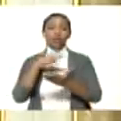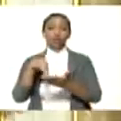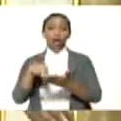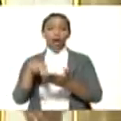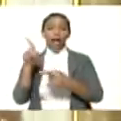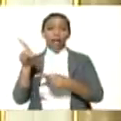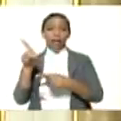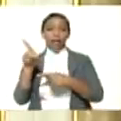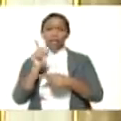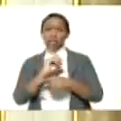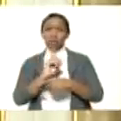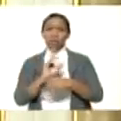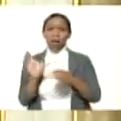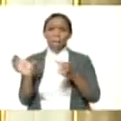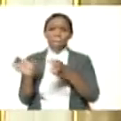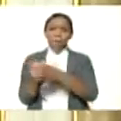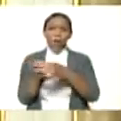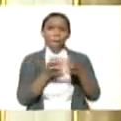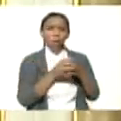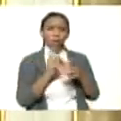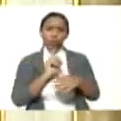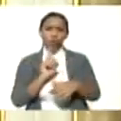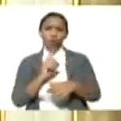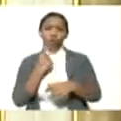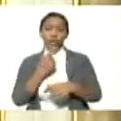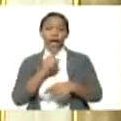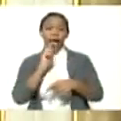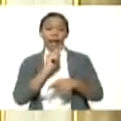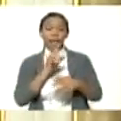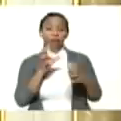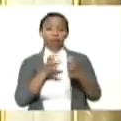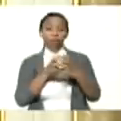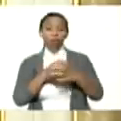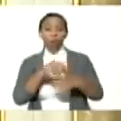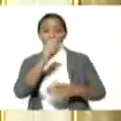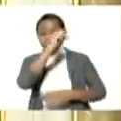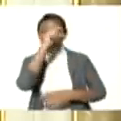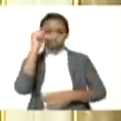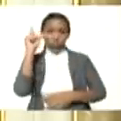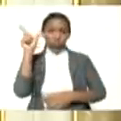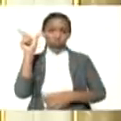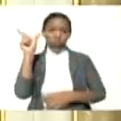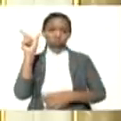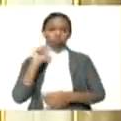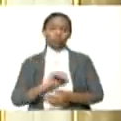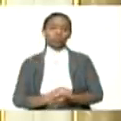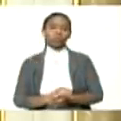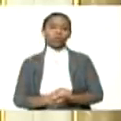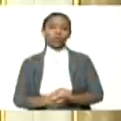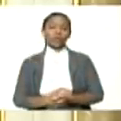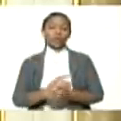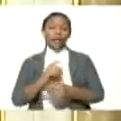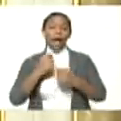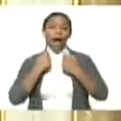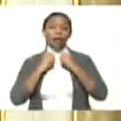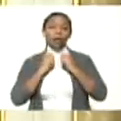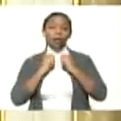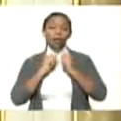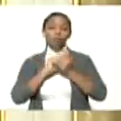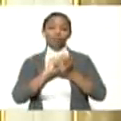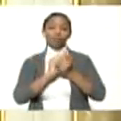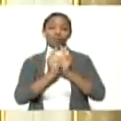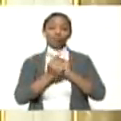sin sectarismo lo digo, fue con el Partido Socialista Unido de Venezuela que Aristóbulo se